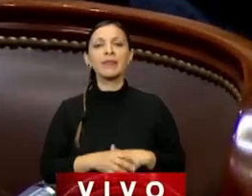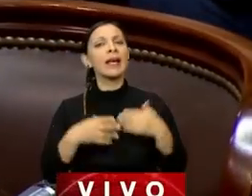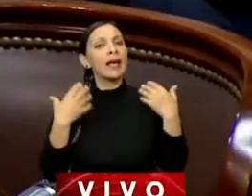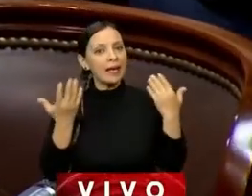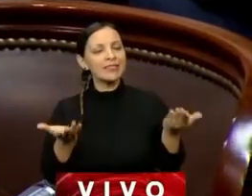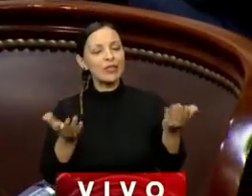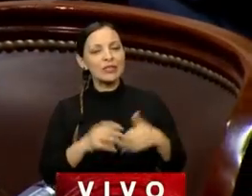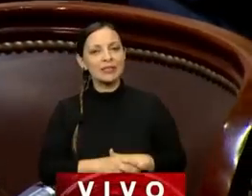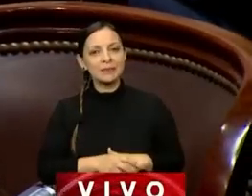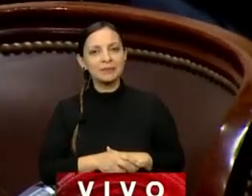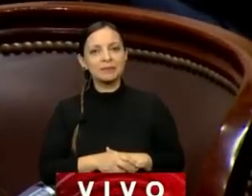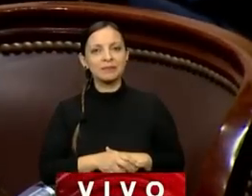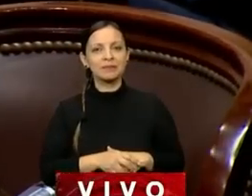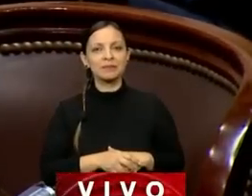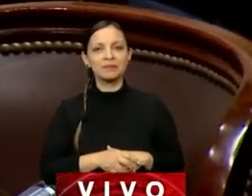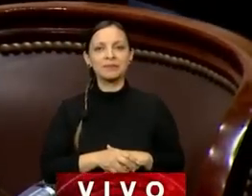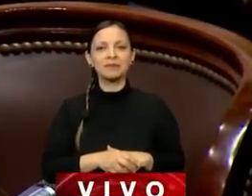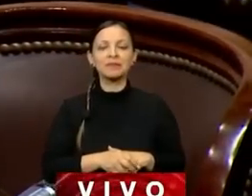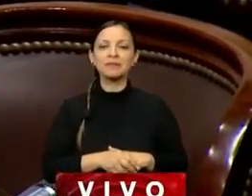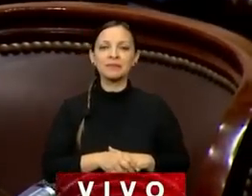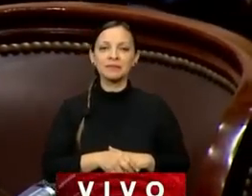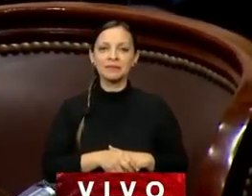señor presidente,